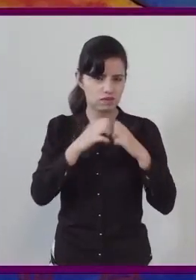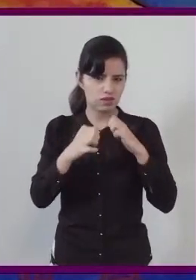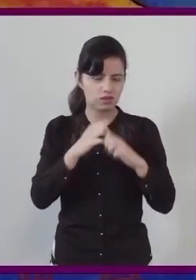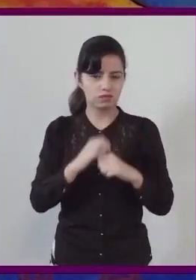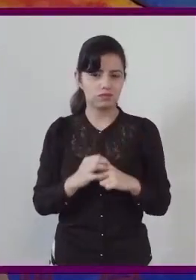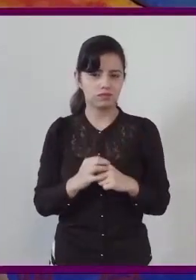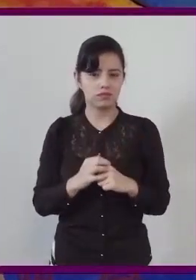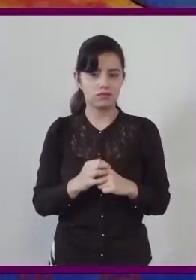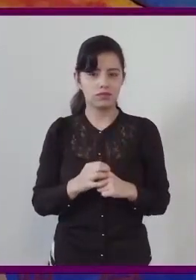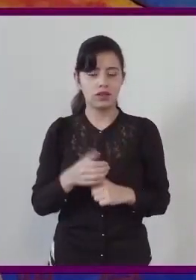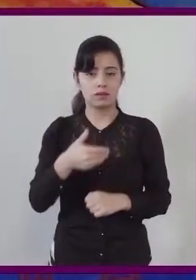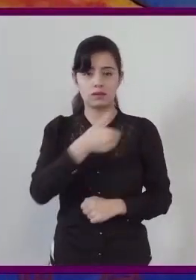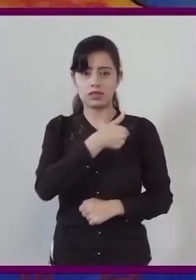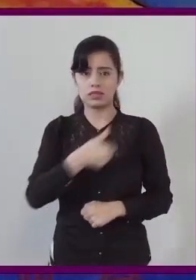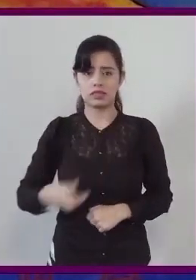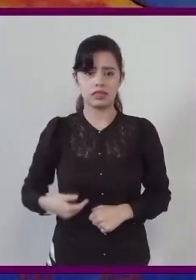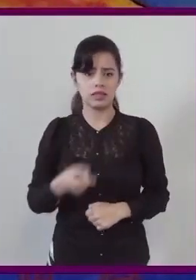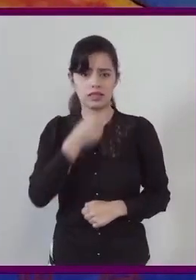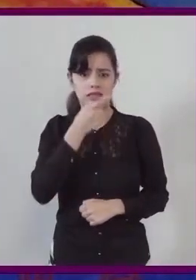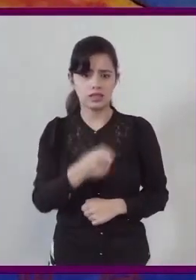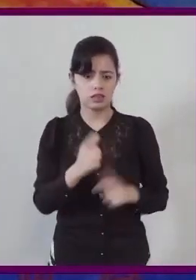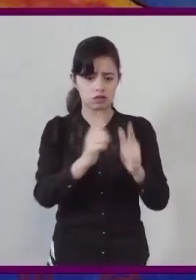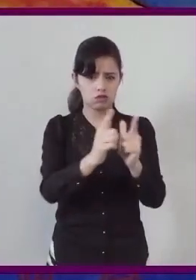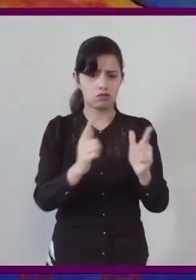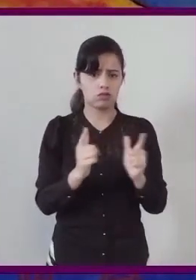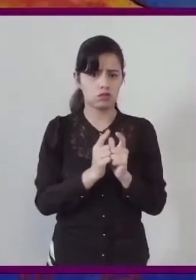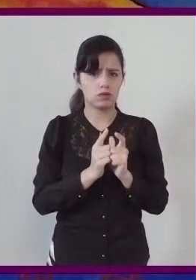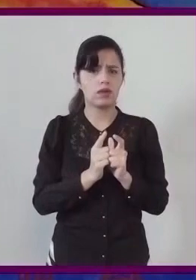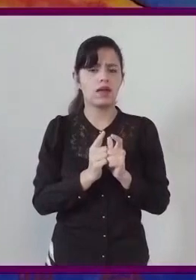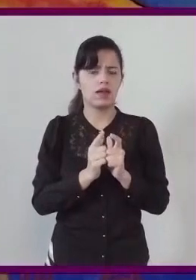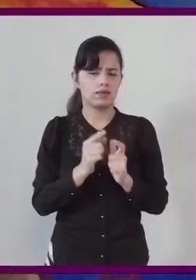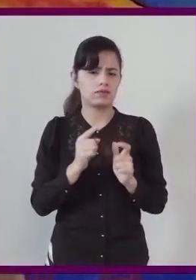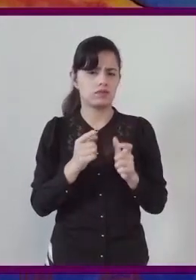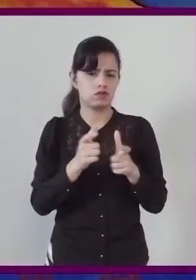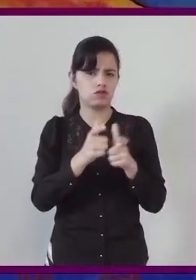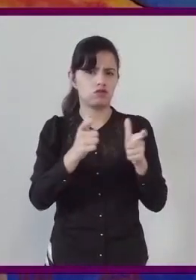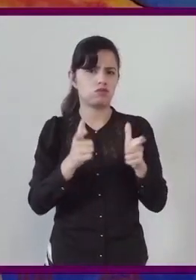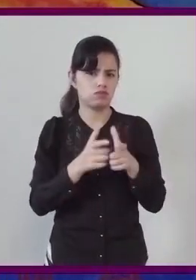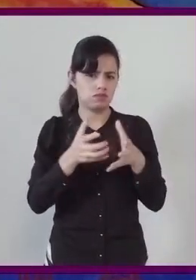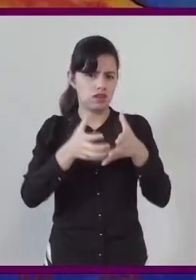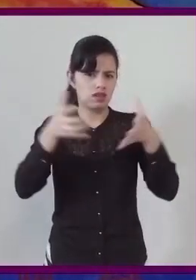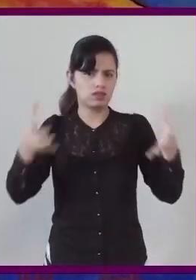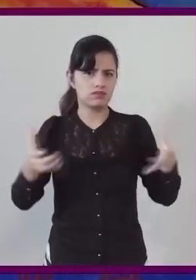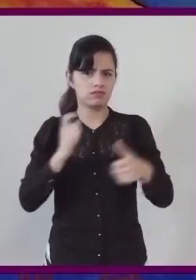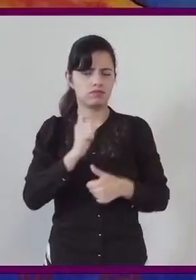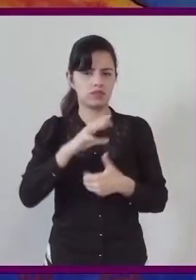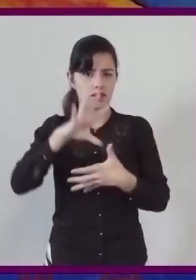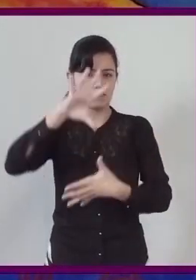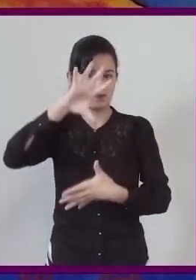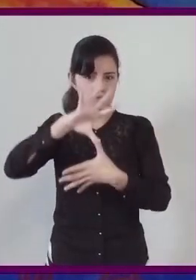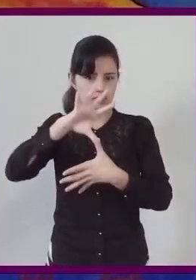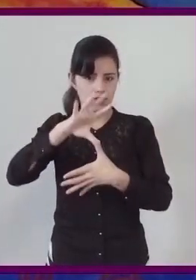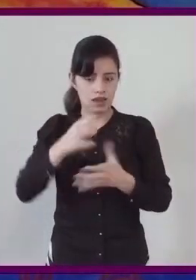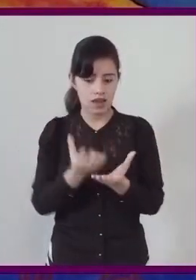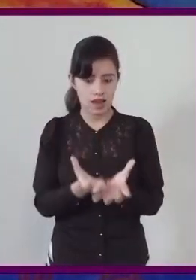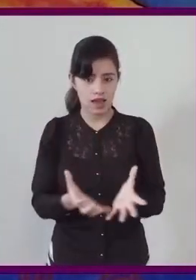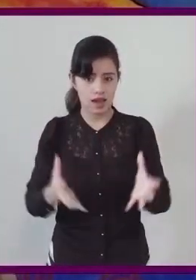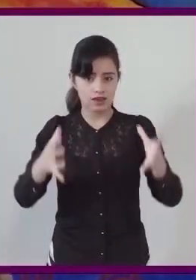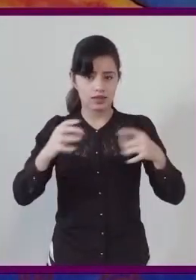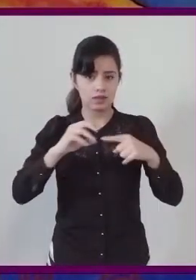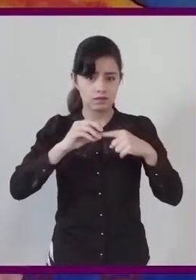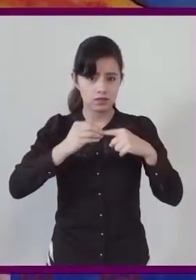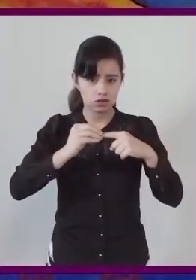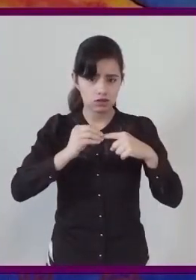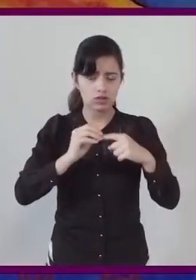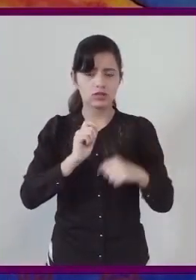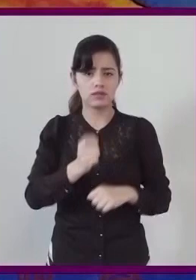Residente se habla de una pertenencia a un grupo mayor, en este caso Latinoamérica. La canasta de frijoles es algo que se come